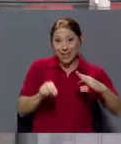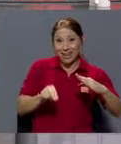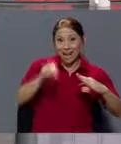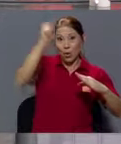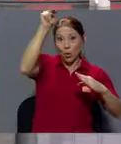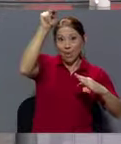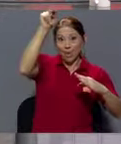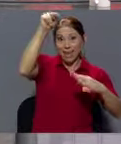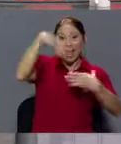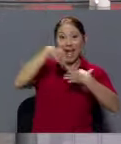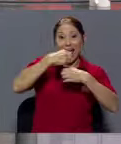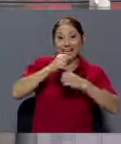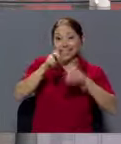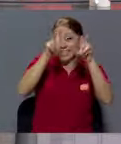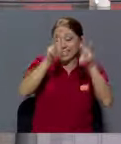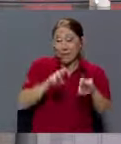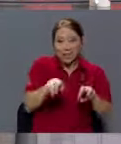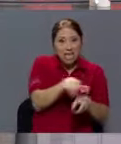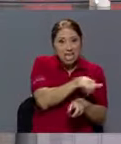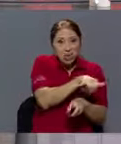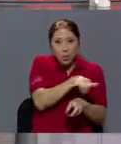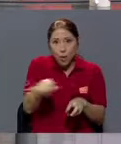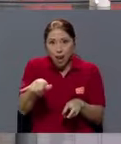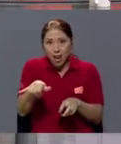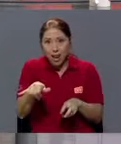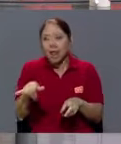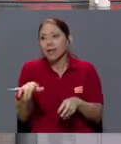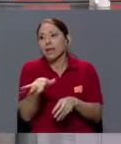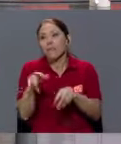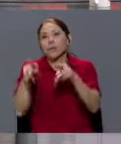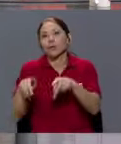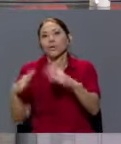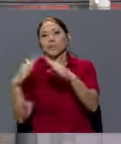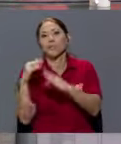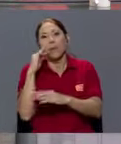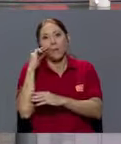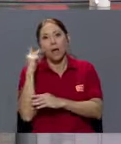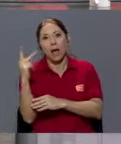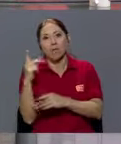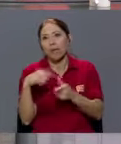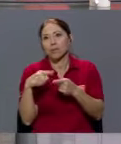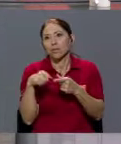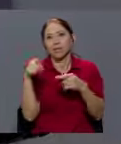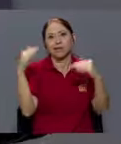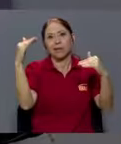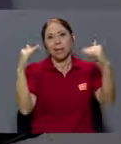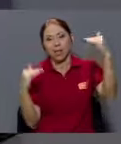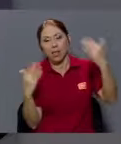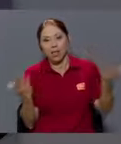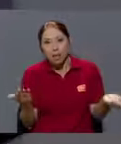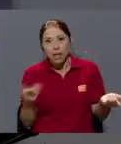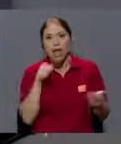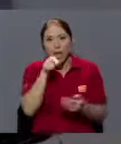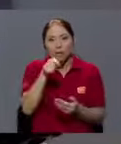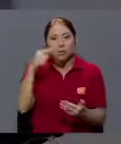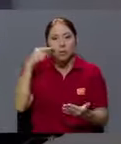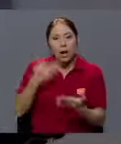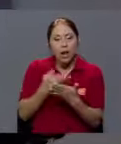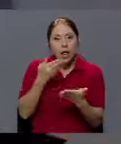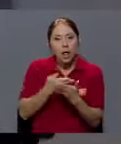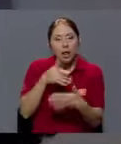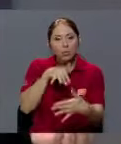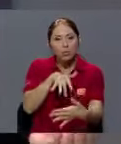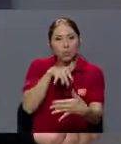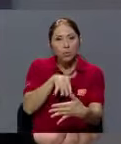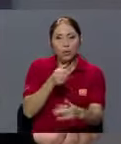estuvieran igual de preparados que los de Moravia. Entonces, eso es Hay que un mejorar la poco preparación de los docentes. lo que el estudio está